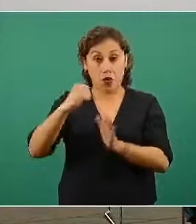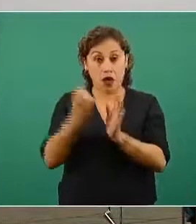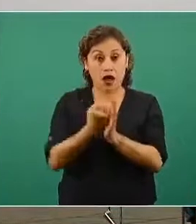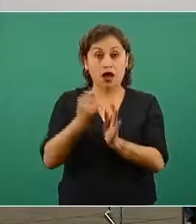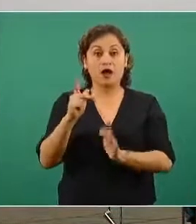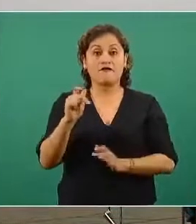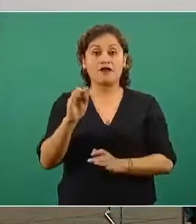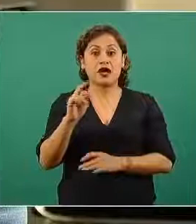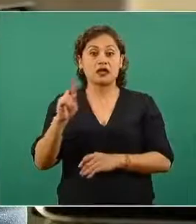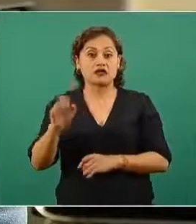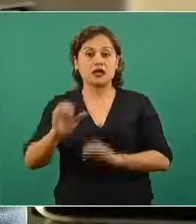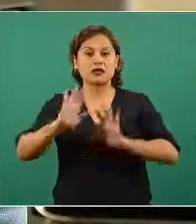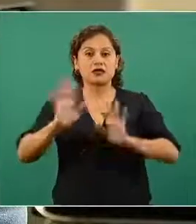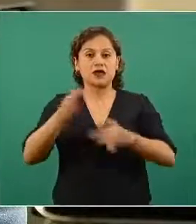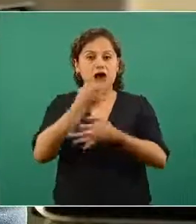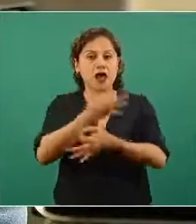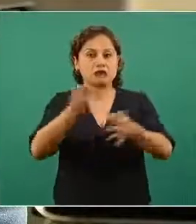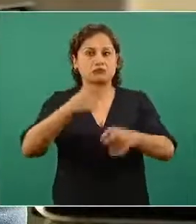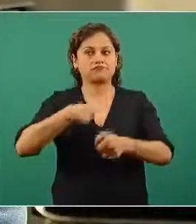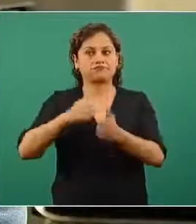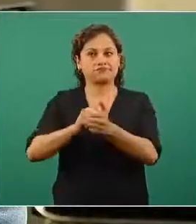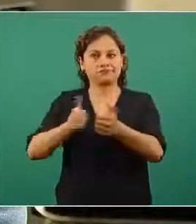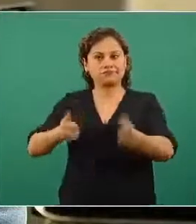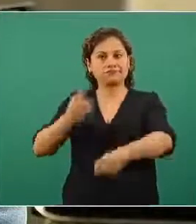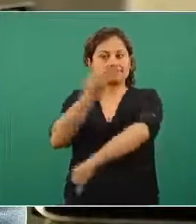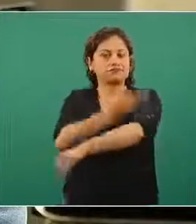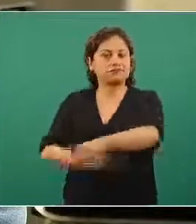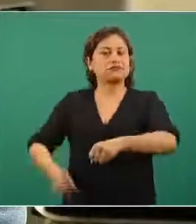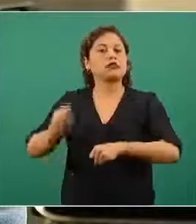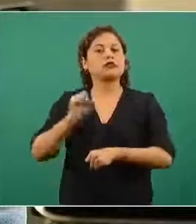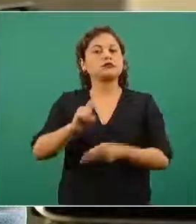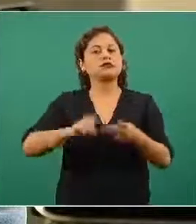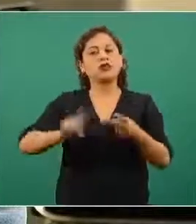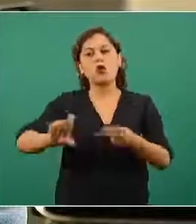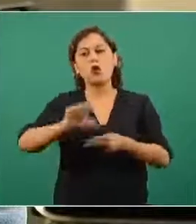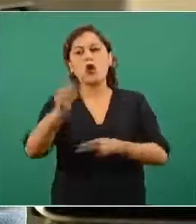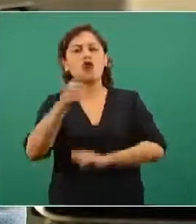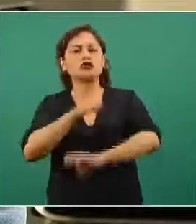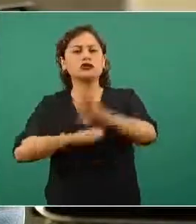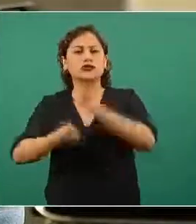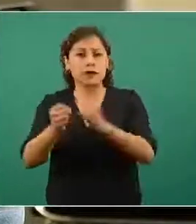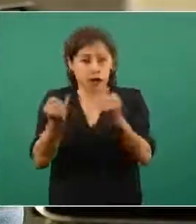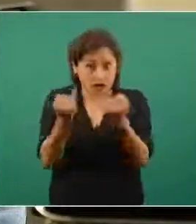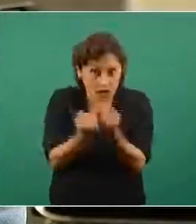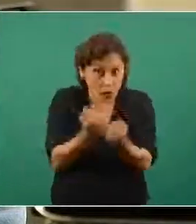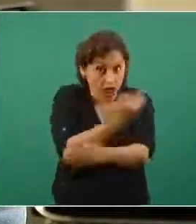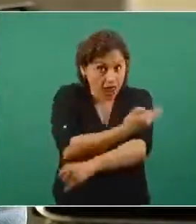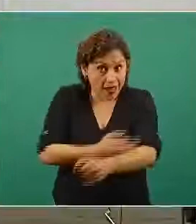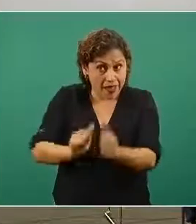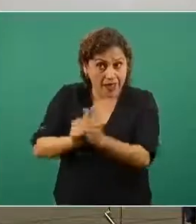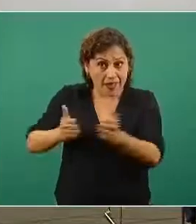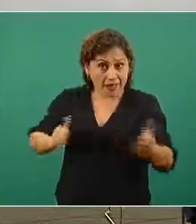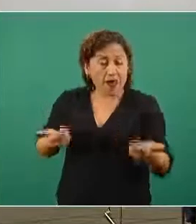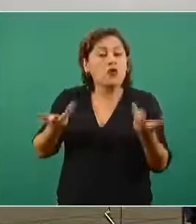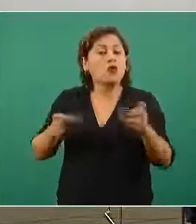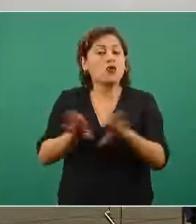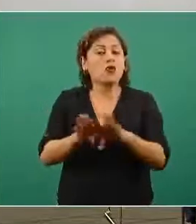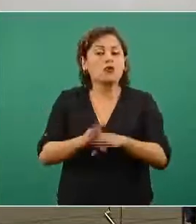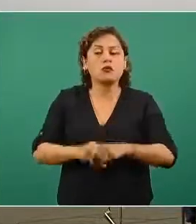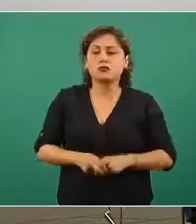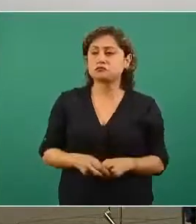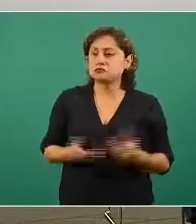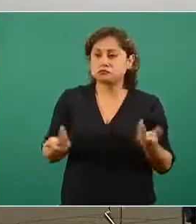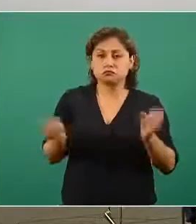si AstraZeneca ha emitido algún comentario al respecto, ¿no? Sobre todo sobre el embotellamiento en México de la vacuna. Entonces, pues, eso. No, hasta el momento no ha